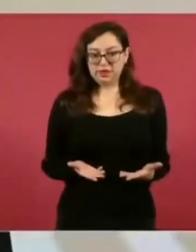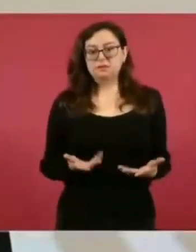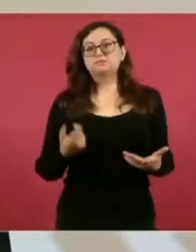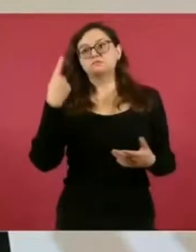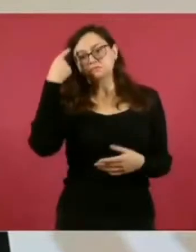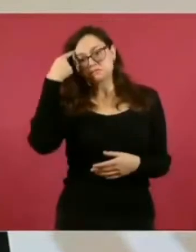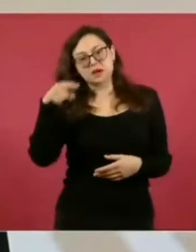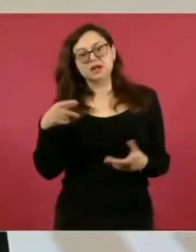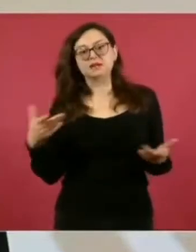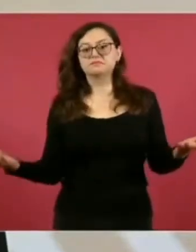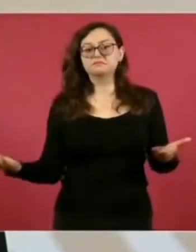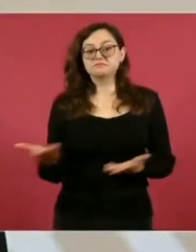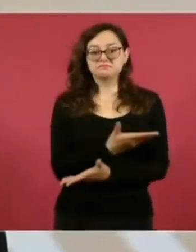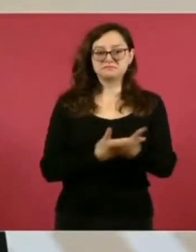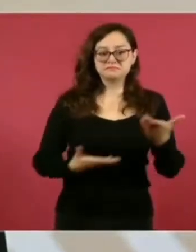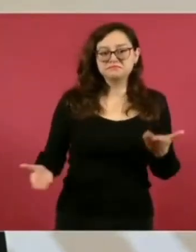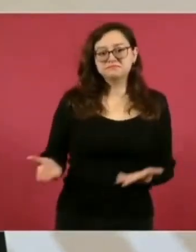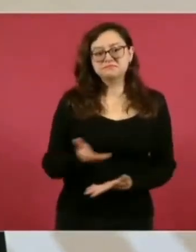platicara con ustedes